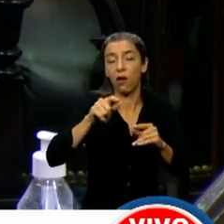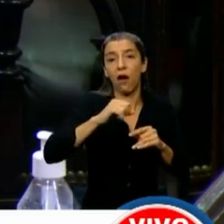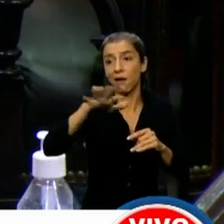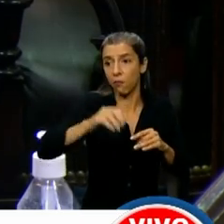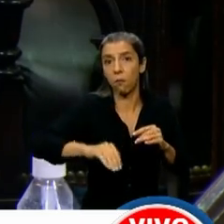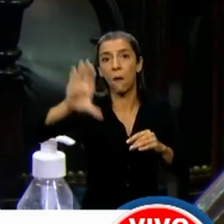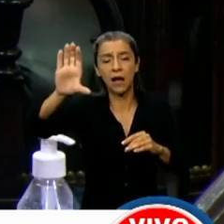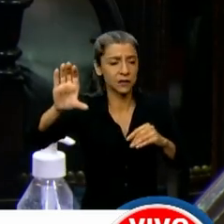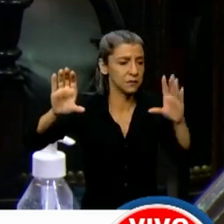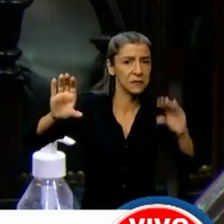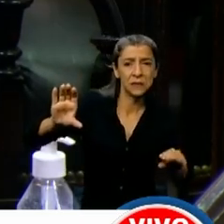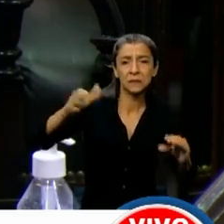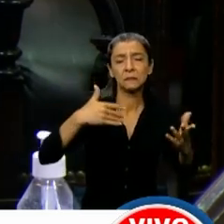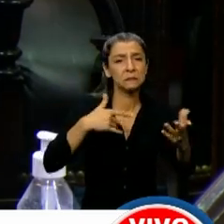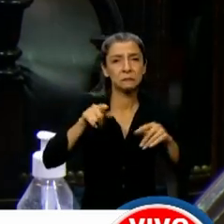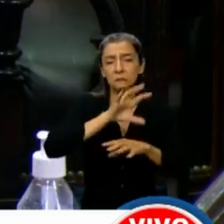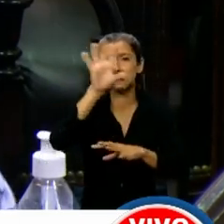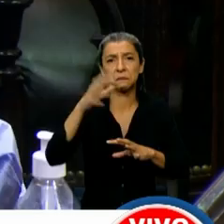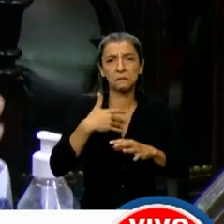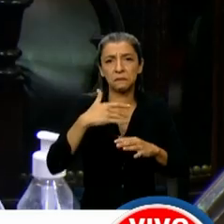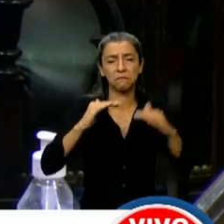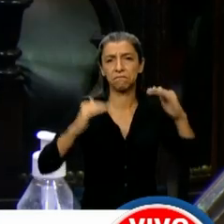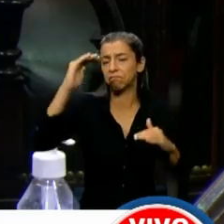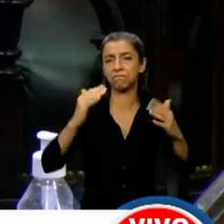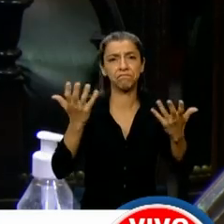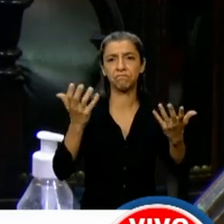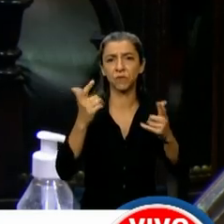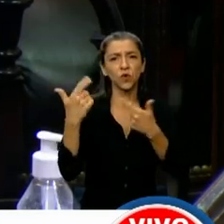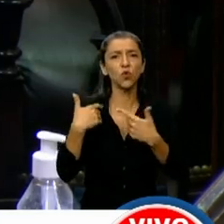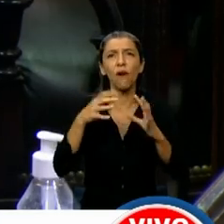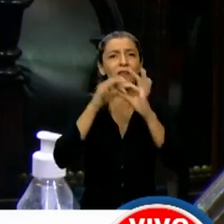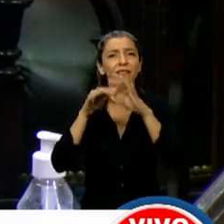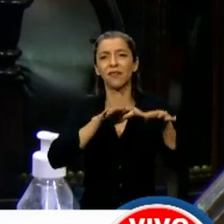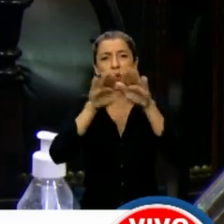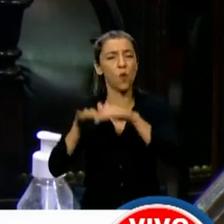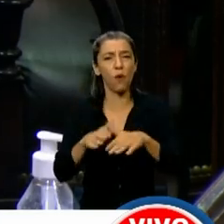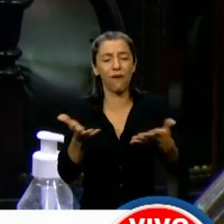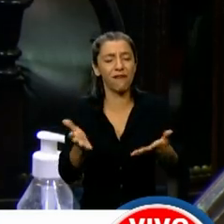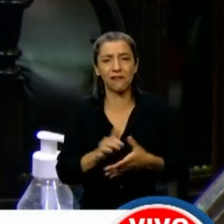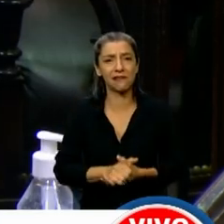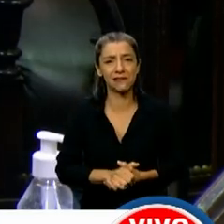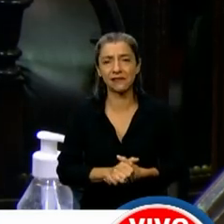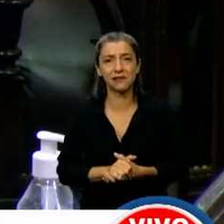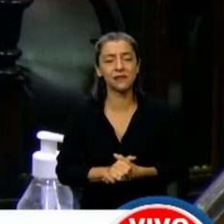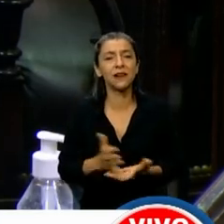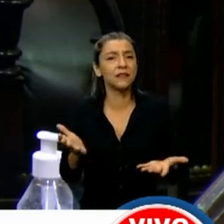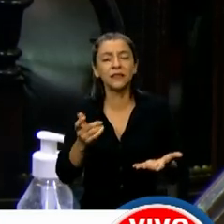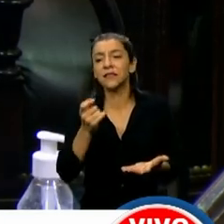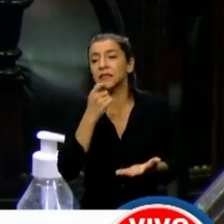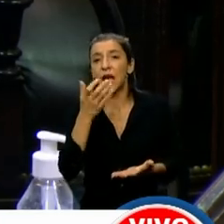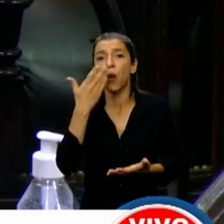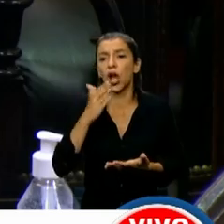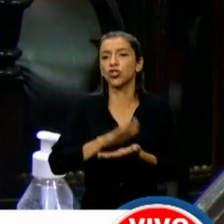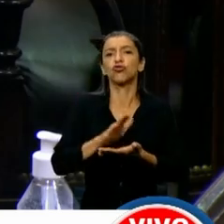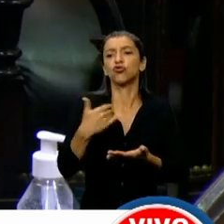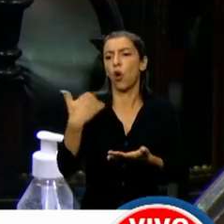se puede construir federalismo es imposible construir federalismo sobre esa base de materiales se hablaba de soberanía